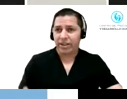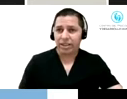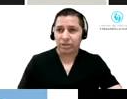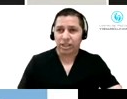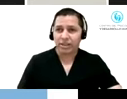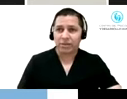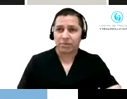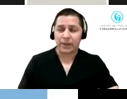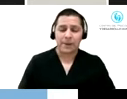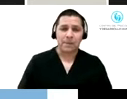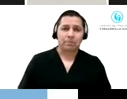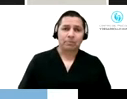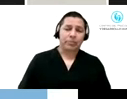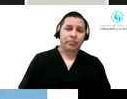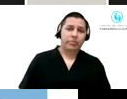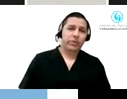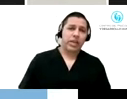aquí frente a ustedes, ¿verdad?